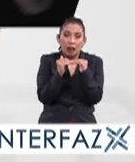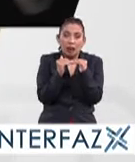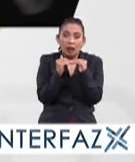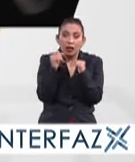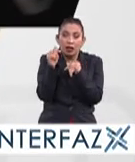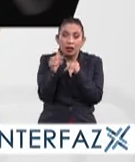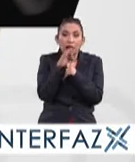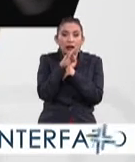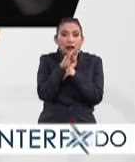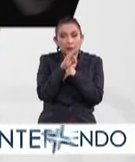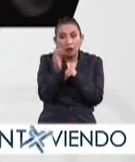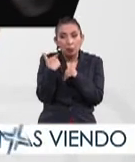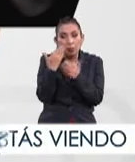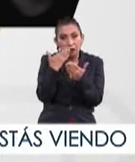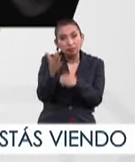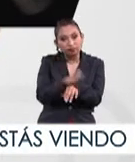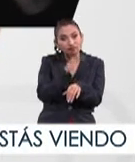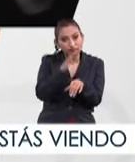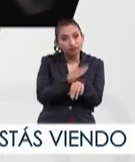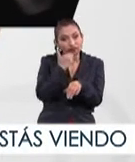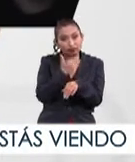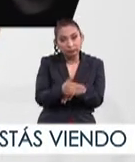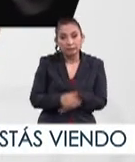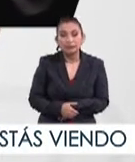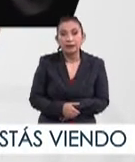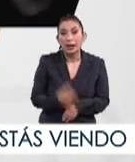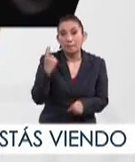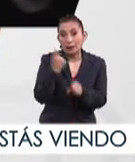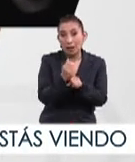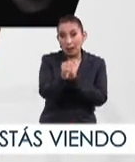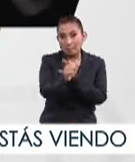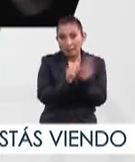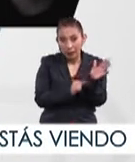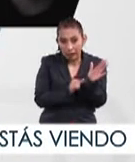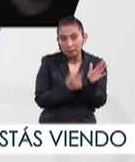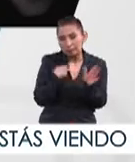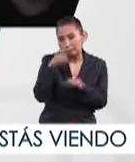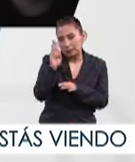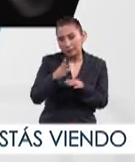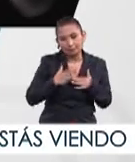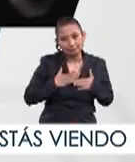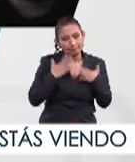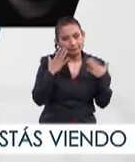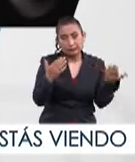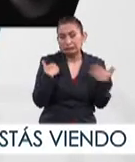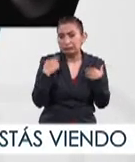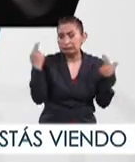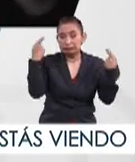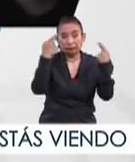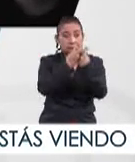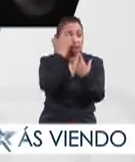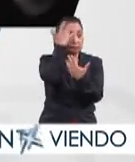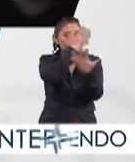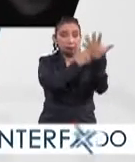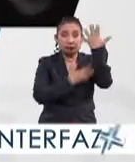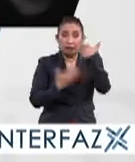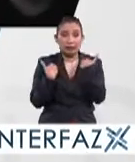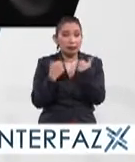poder sacar buenas notas. El primer mes, honestamente, no se entiende nada,